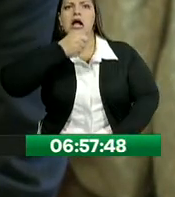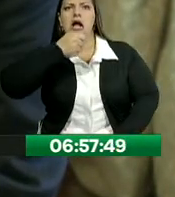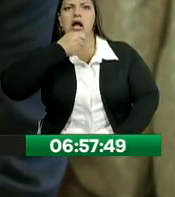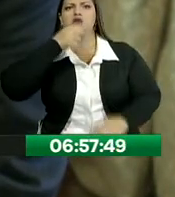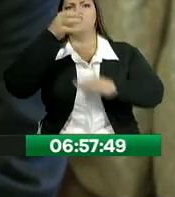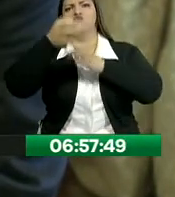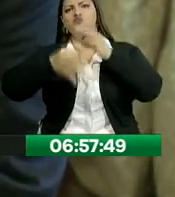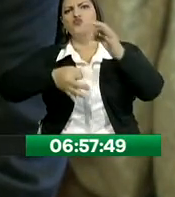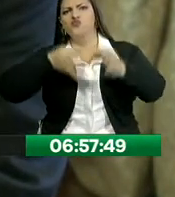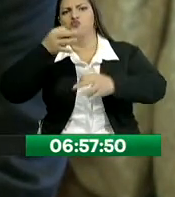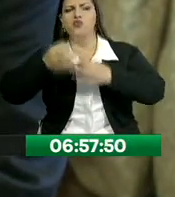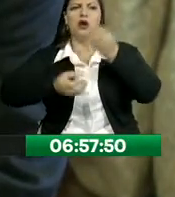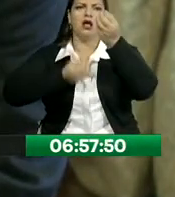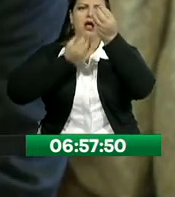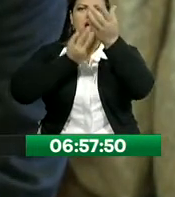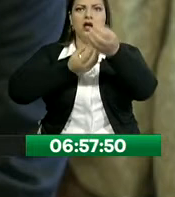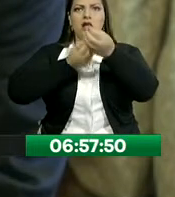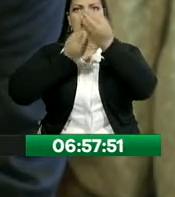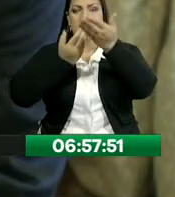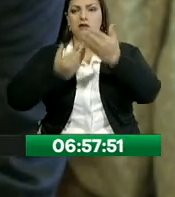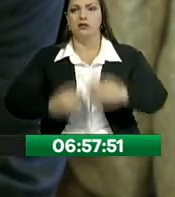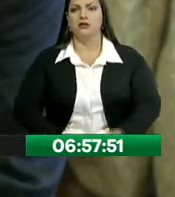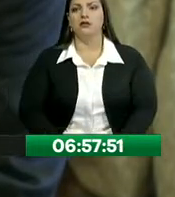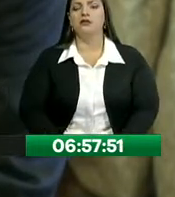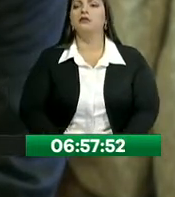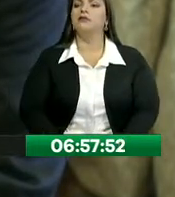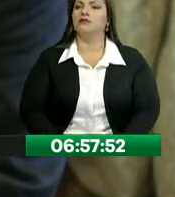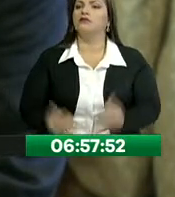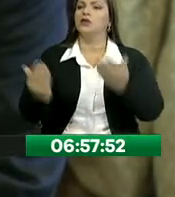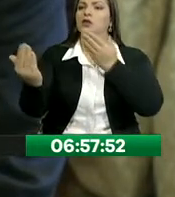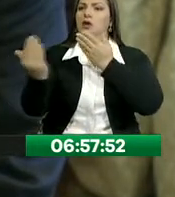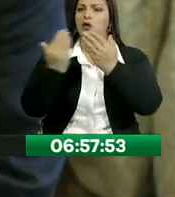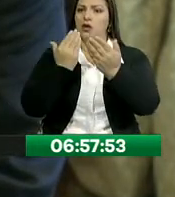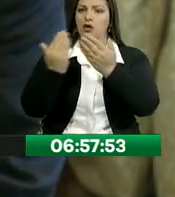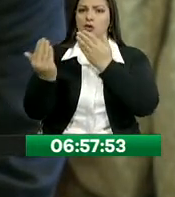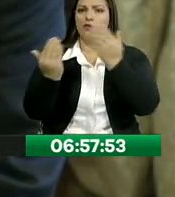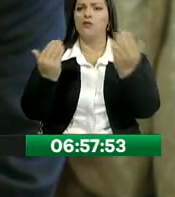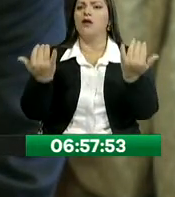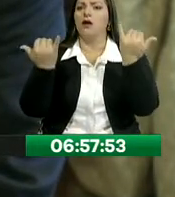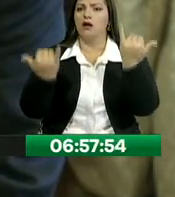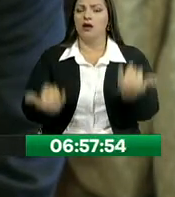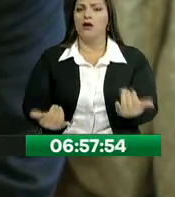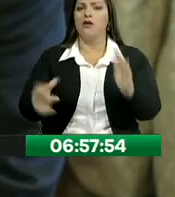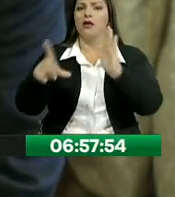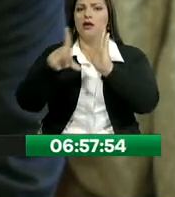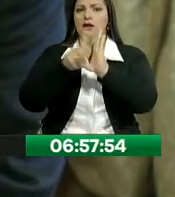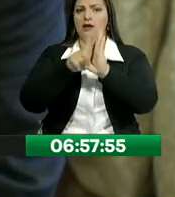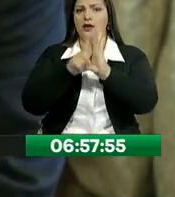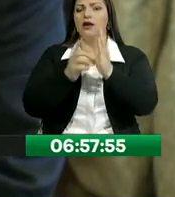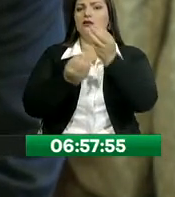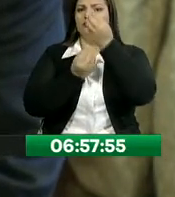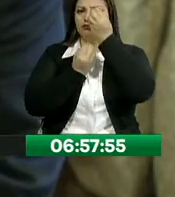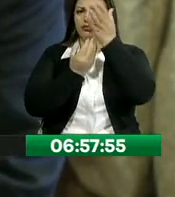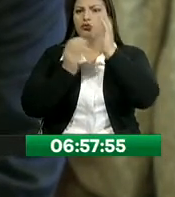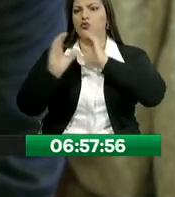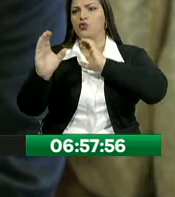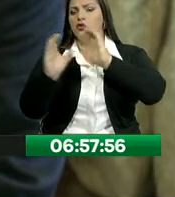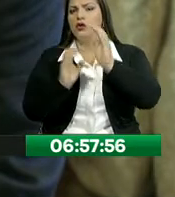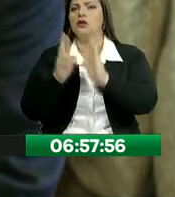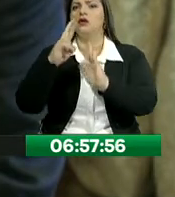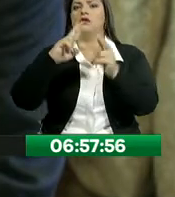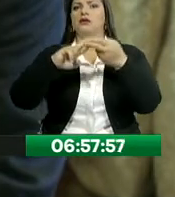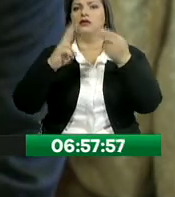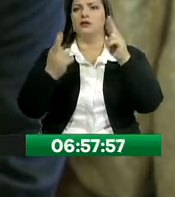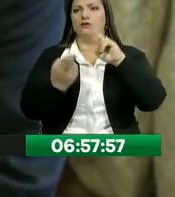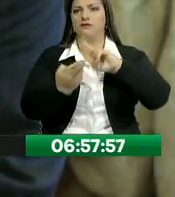de comunicación, las reformas que enviamos, que suprime la superintendencia de comunicación, que era un ente prácticamente